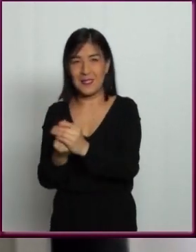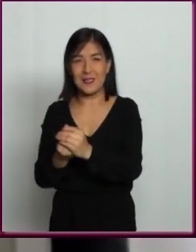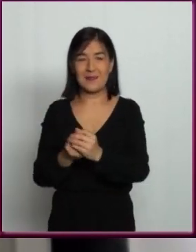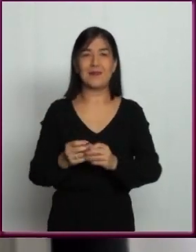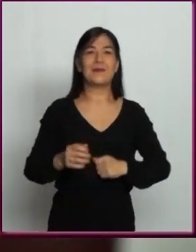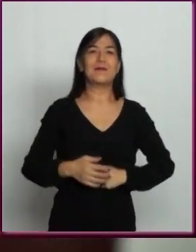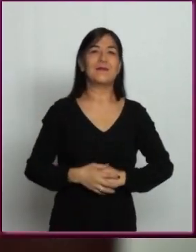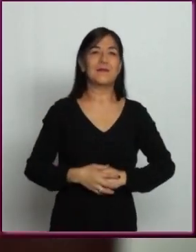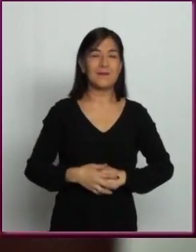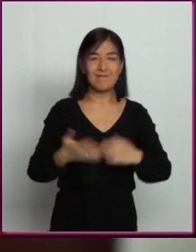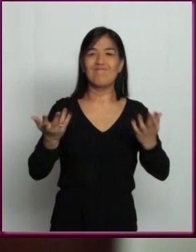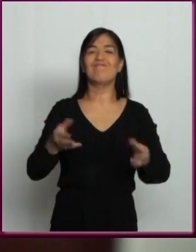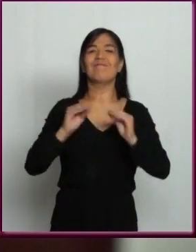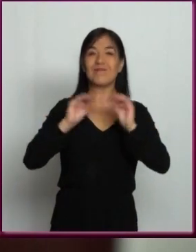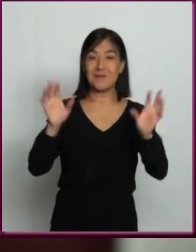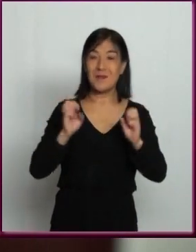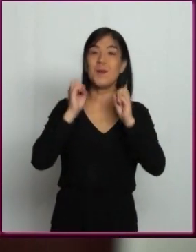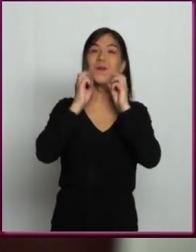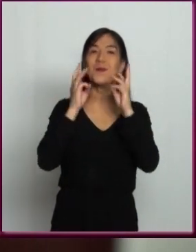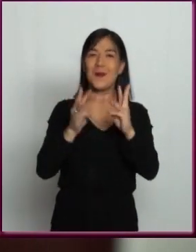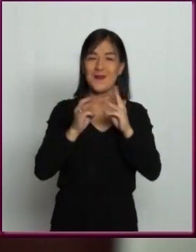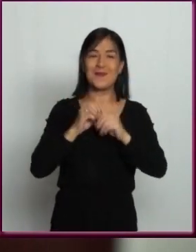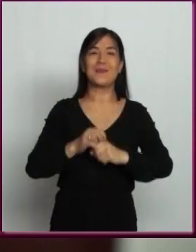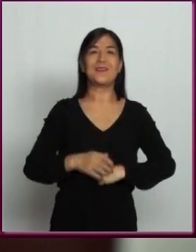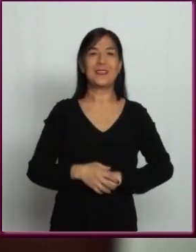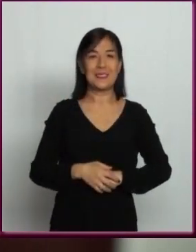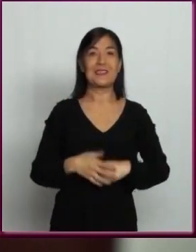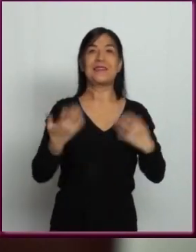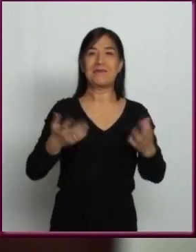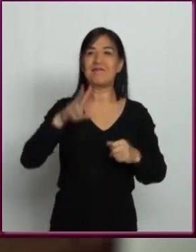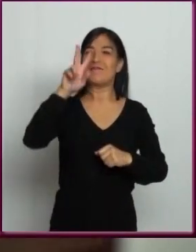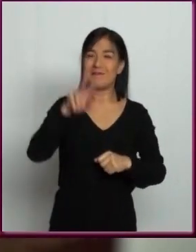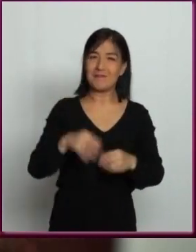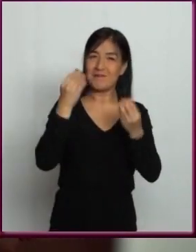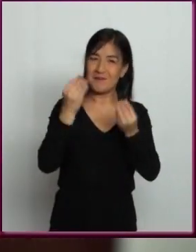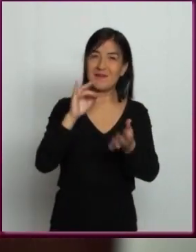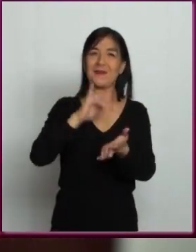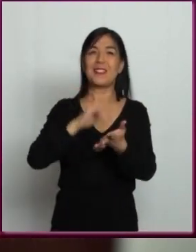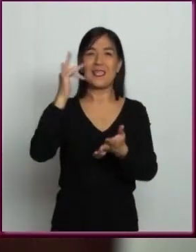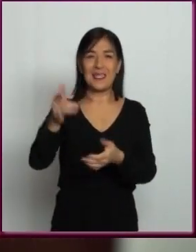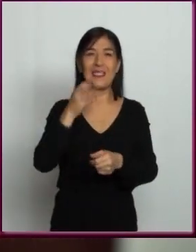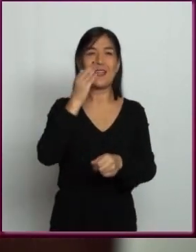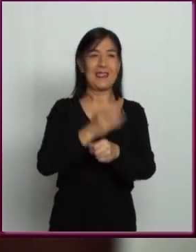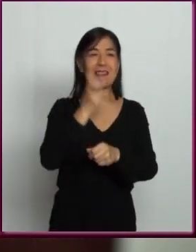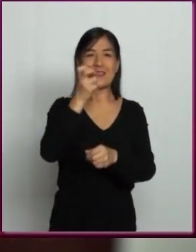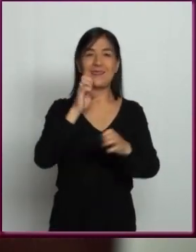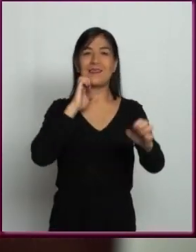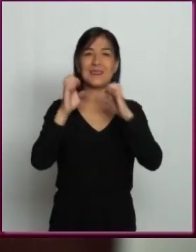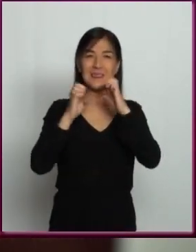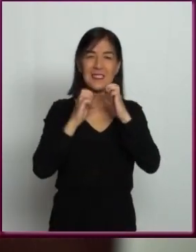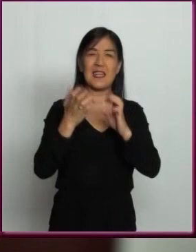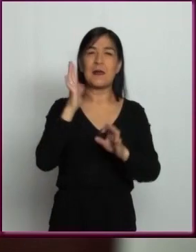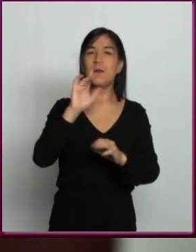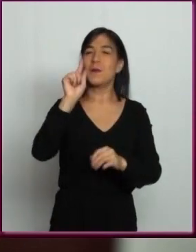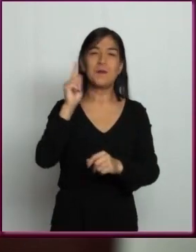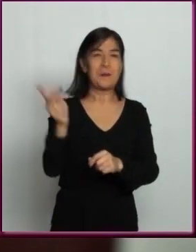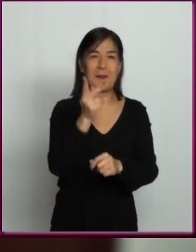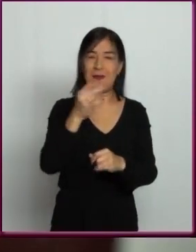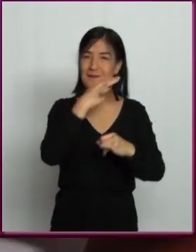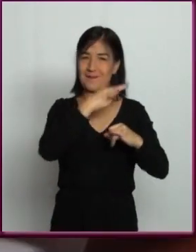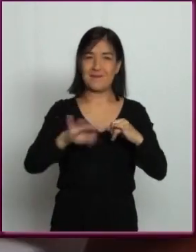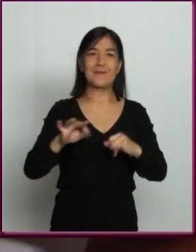los ejemplares. Claro. Wow. No, pues de verdad, muchas gracias por esta entrevista. Solo una pregunta